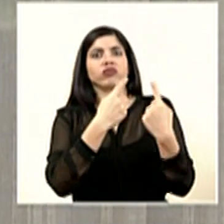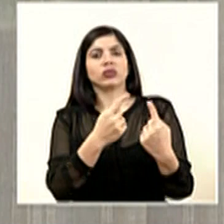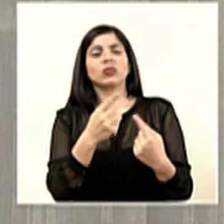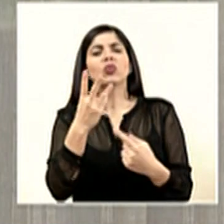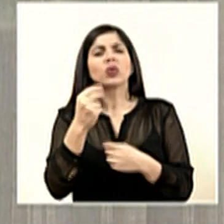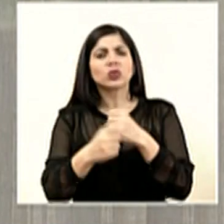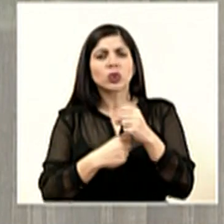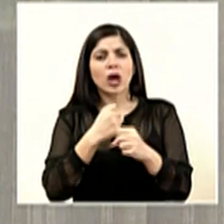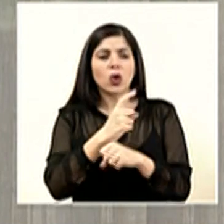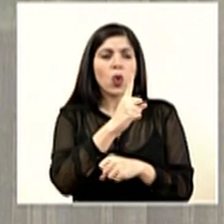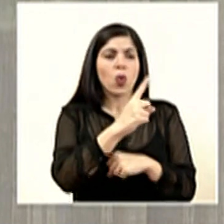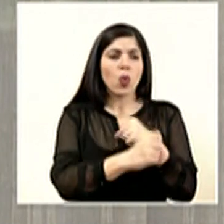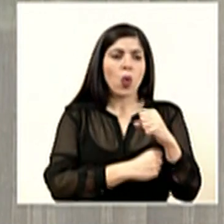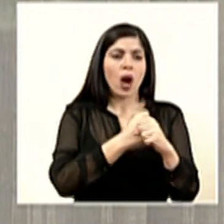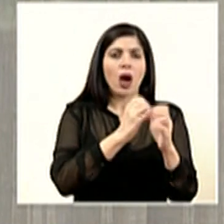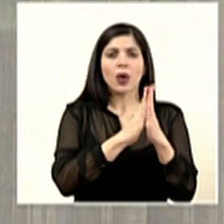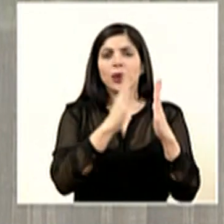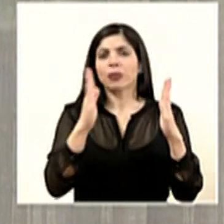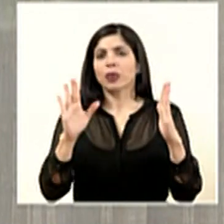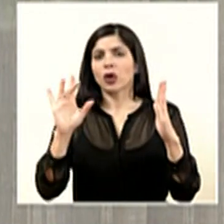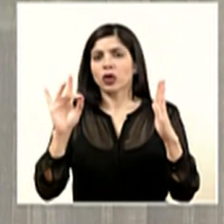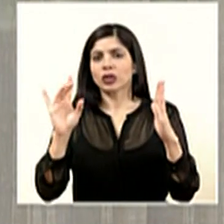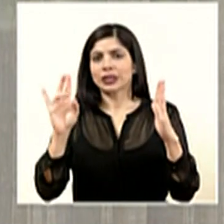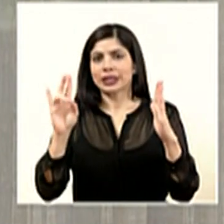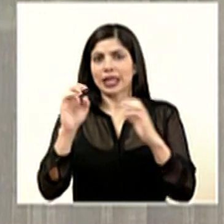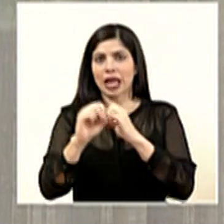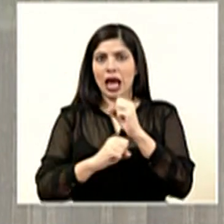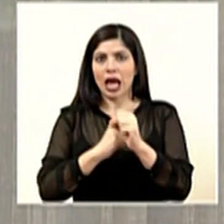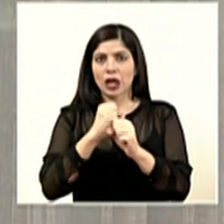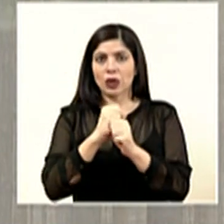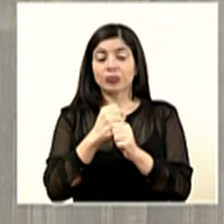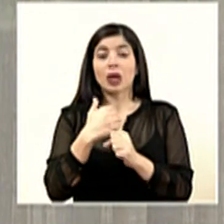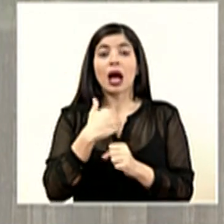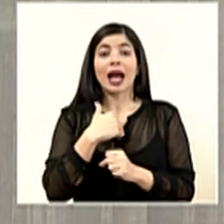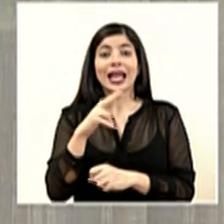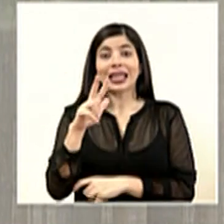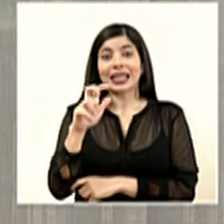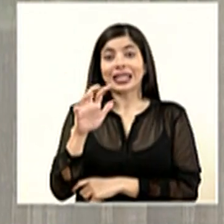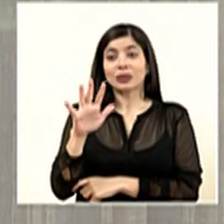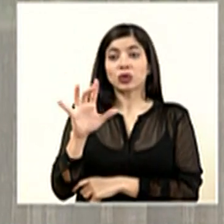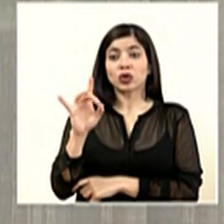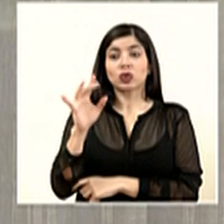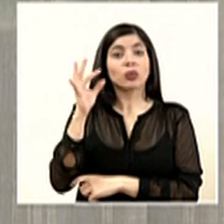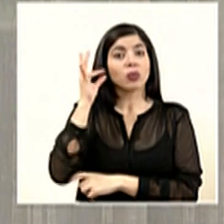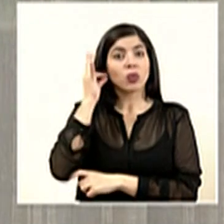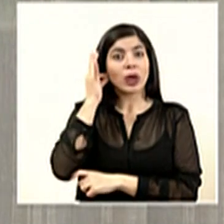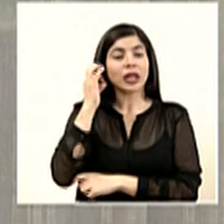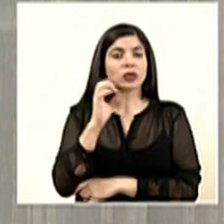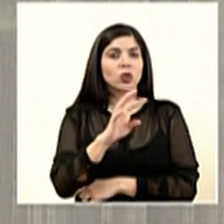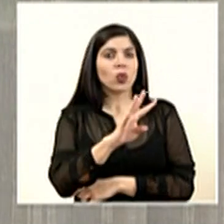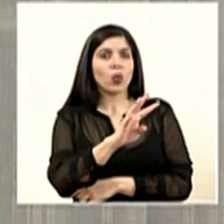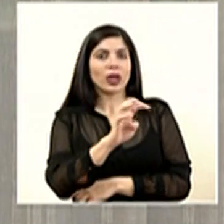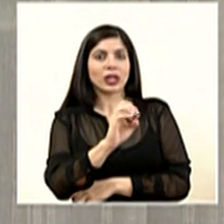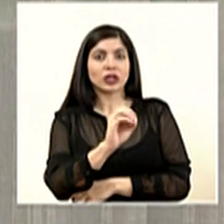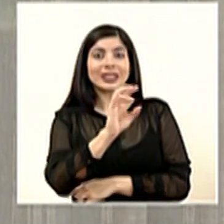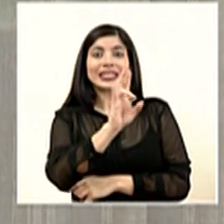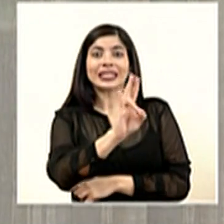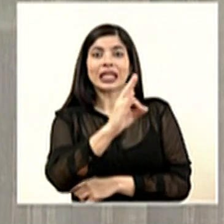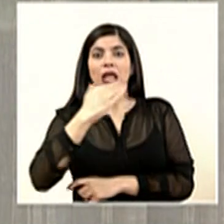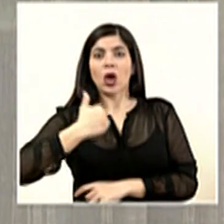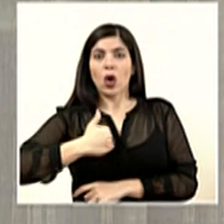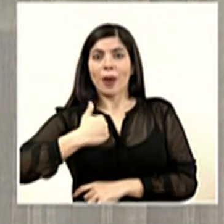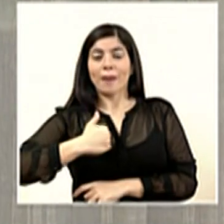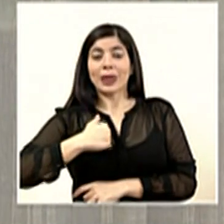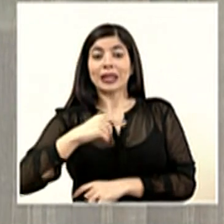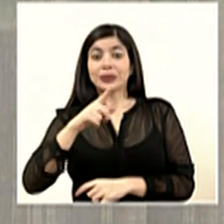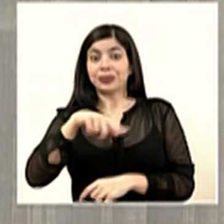de edad que va desde el año hasta los 87 años. Tenemos 358 mujeres, 407 hombres, de los